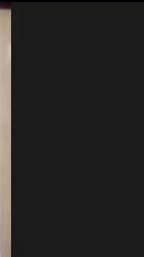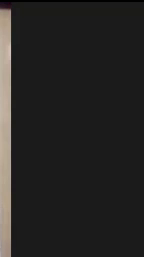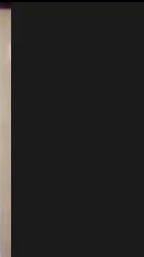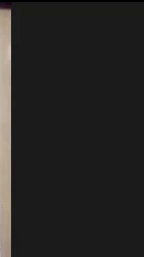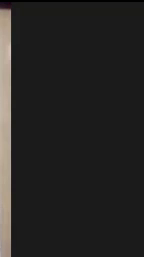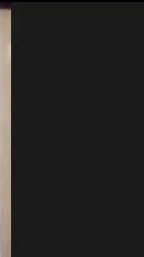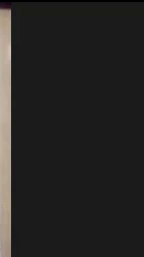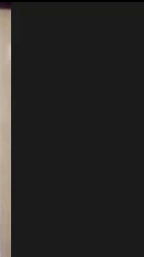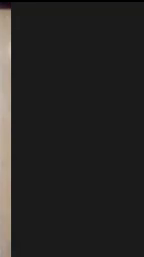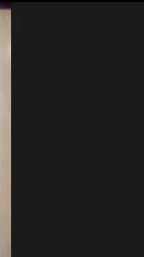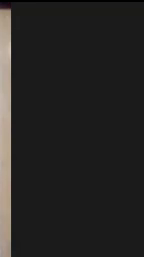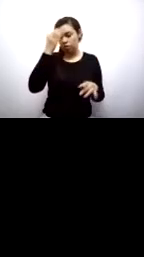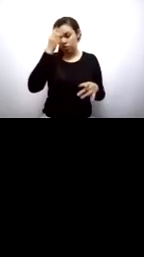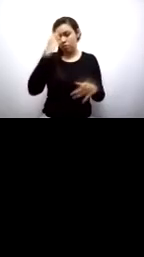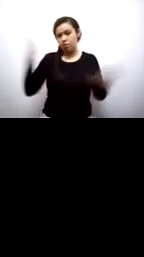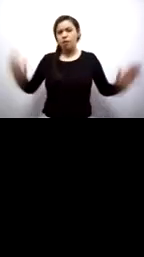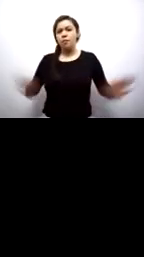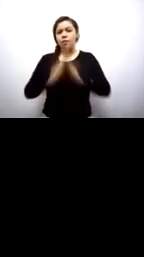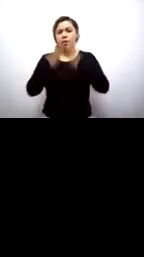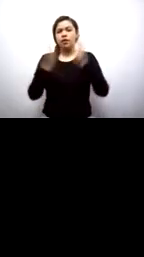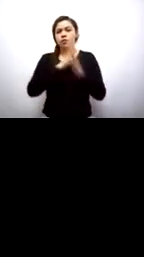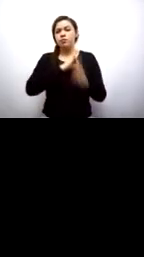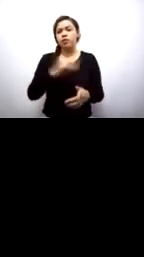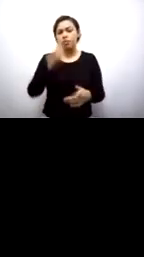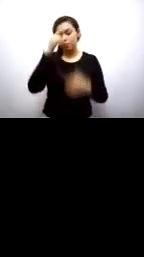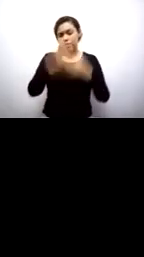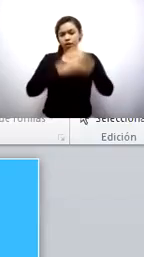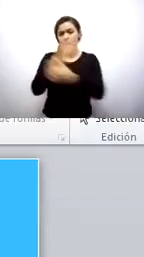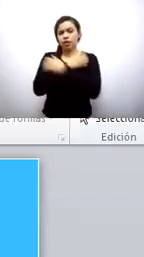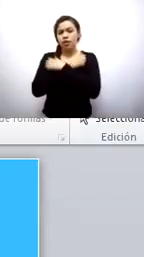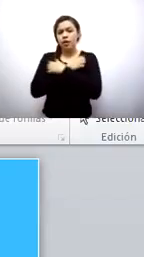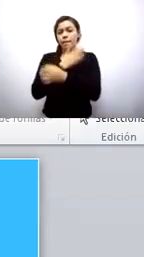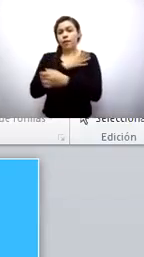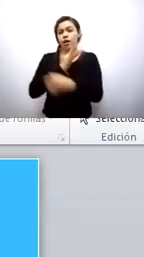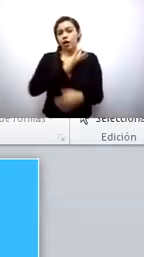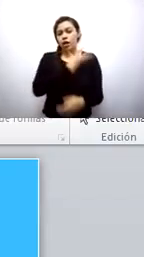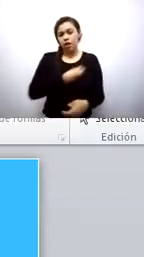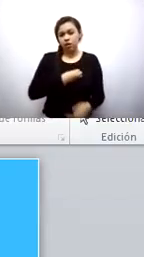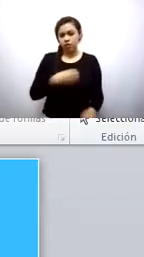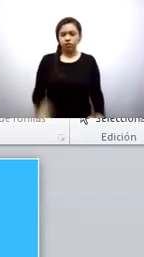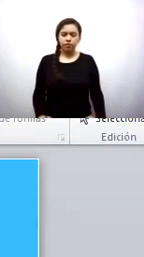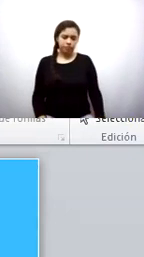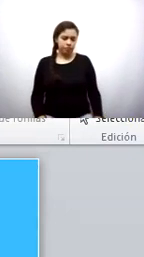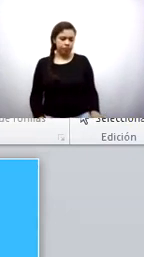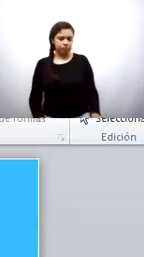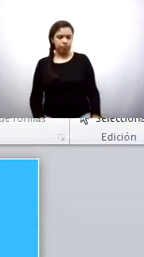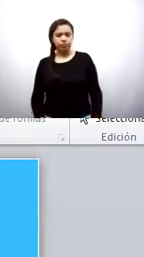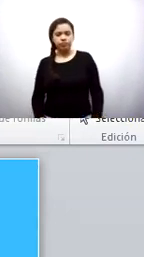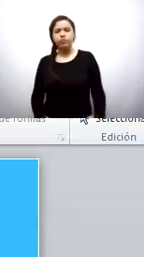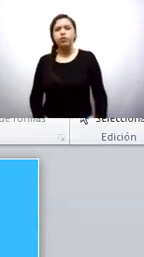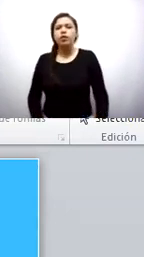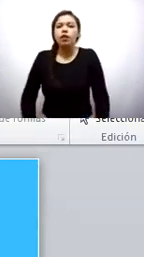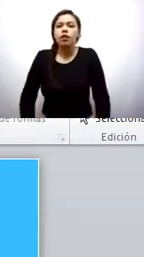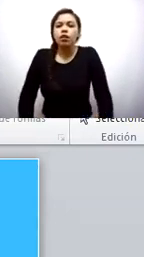conocido para poder participar en el proceso de educación de mis hijos, ¿no? Entonces, en ese sentido, creo que muchas de